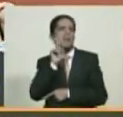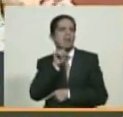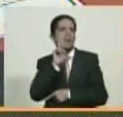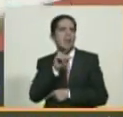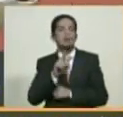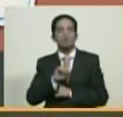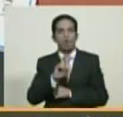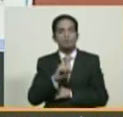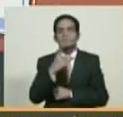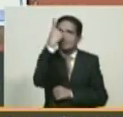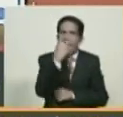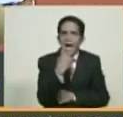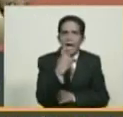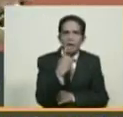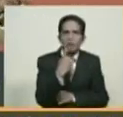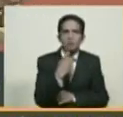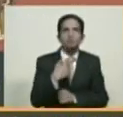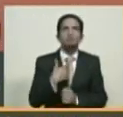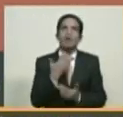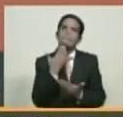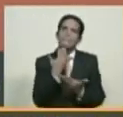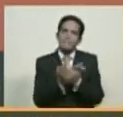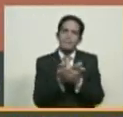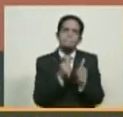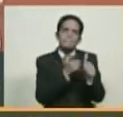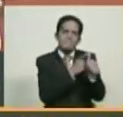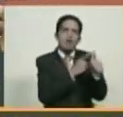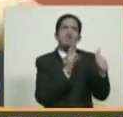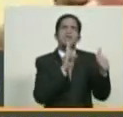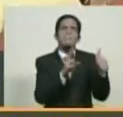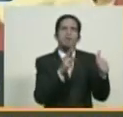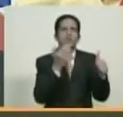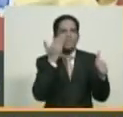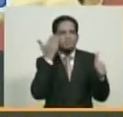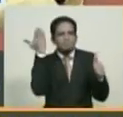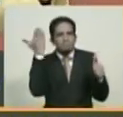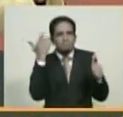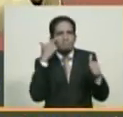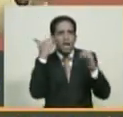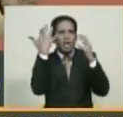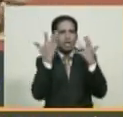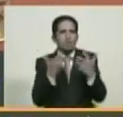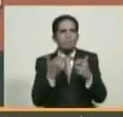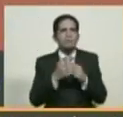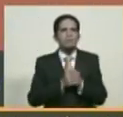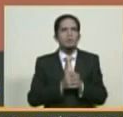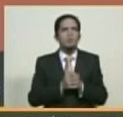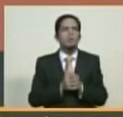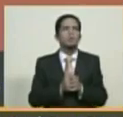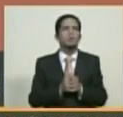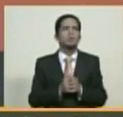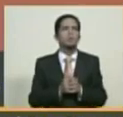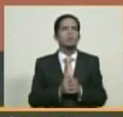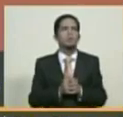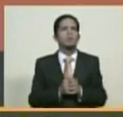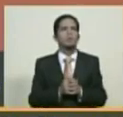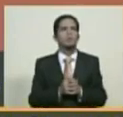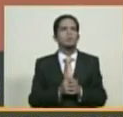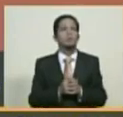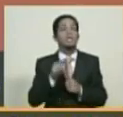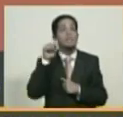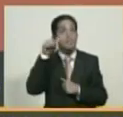todo, yo le pediría que responda primero a esta espantosa cifra, y sobre todo la que publicó